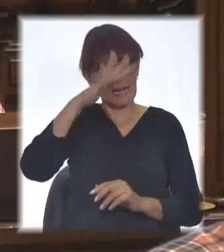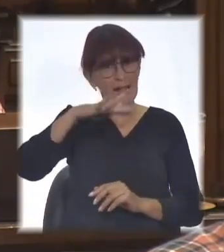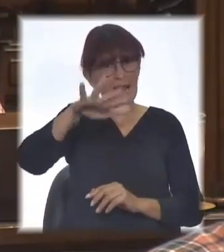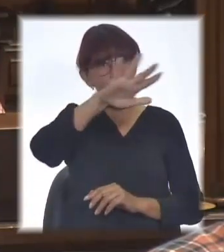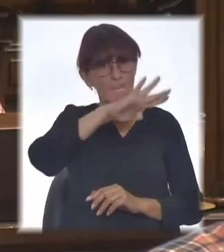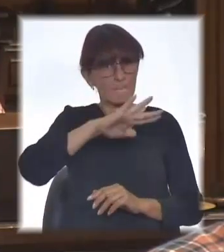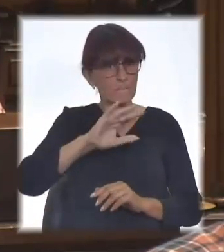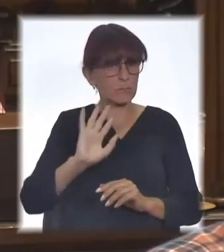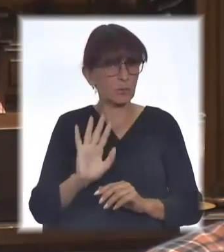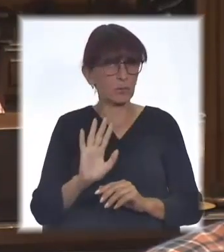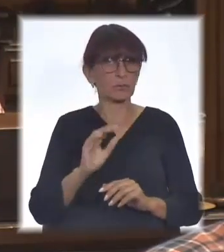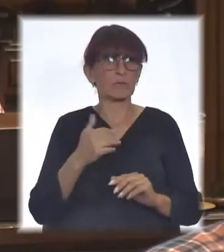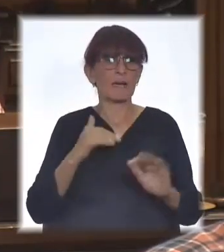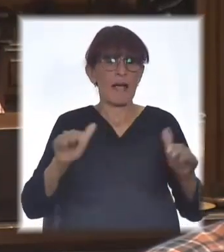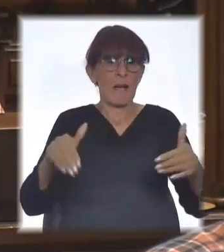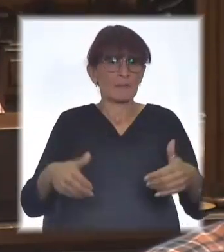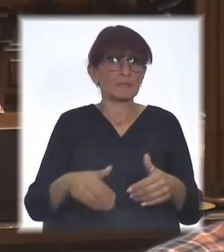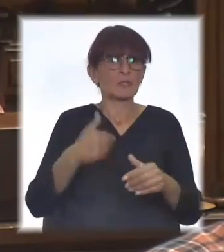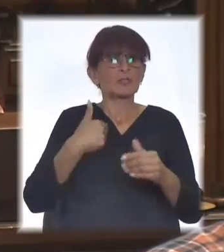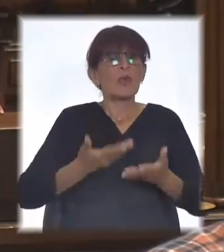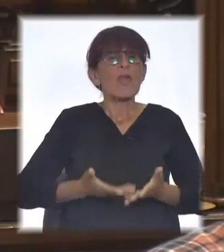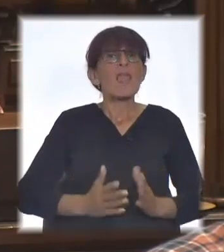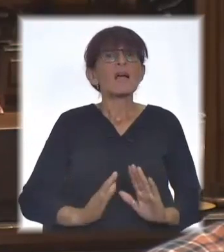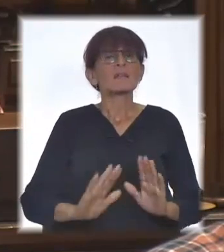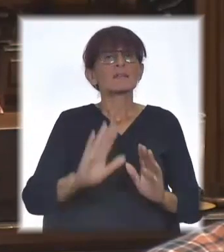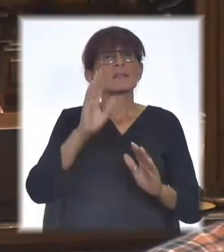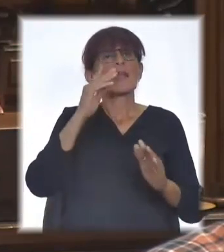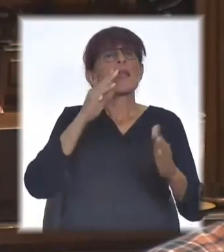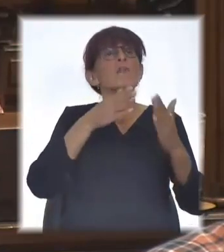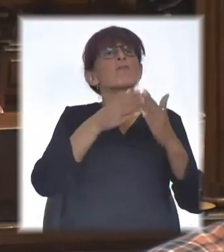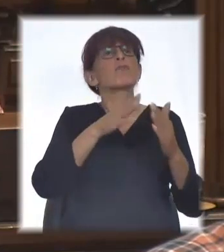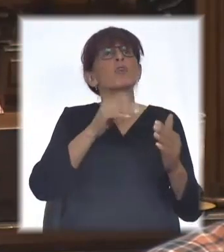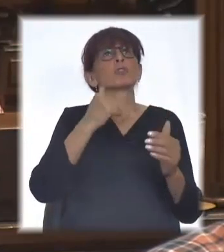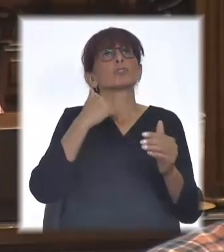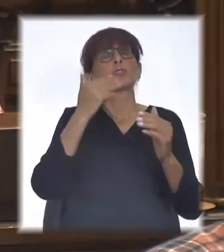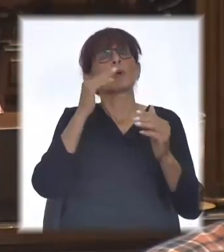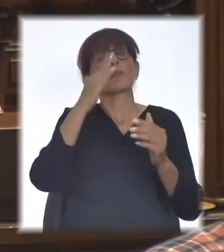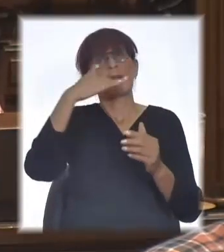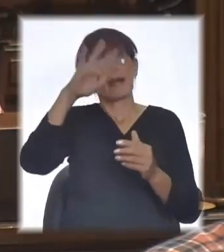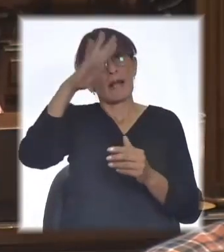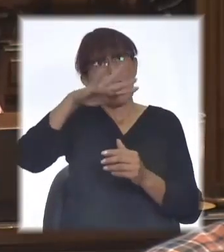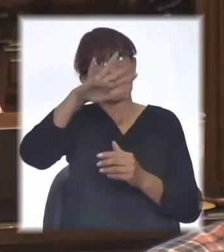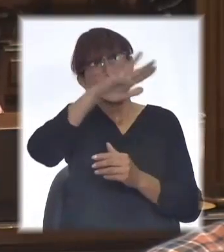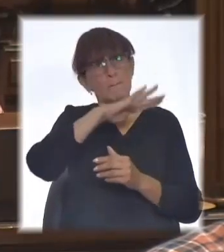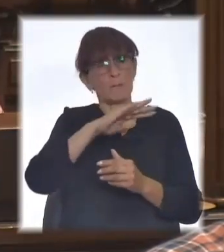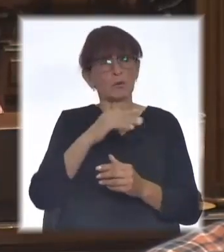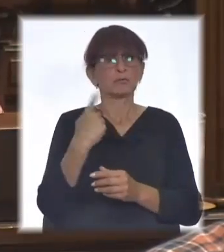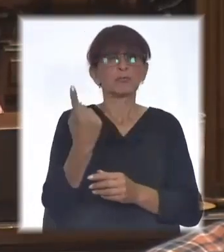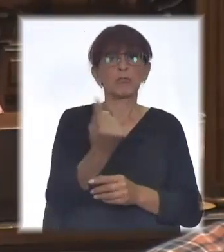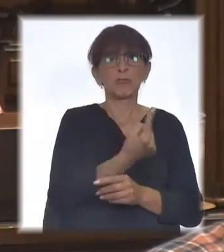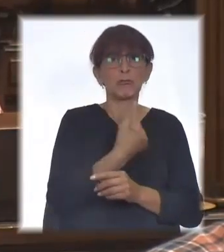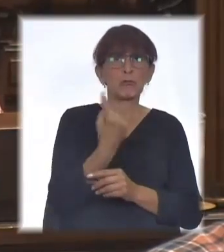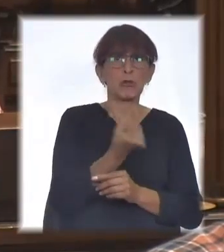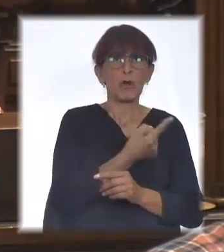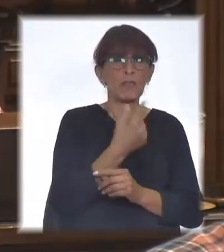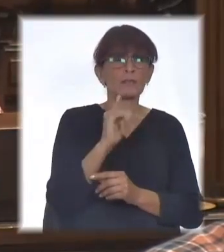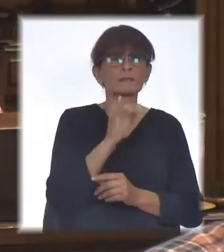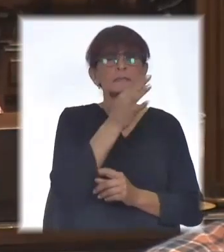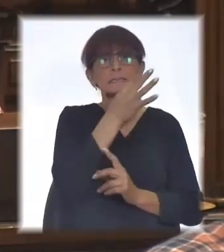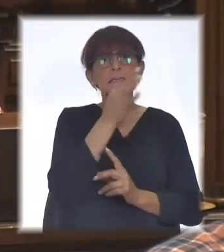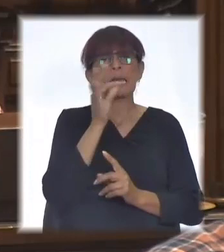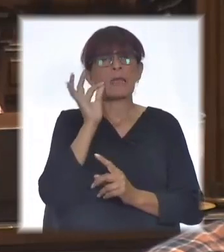campesino nací en los fondos de los campos de mi país en medio de la soledad y del